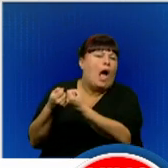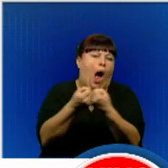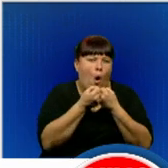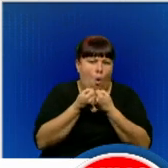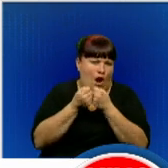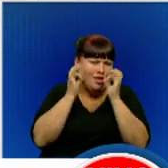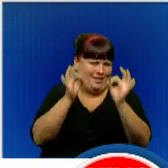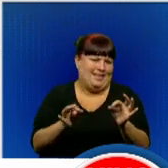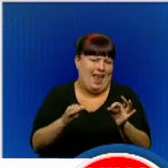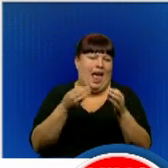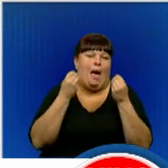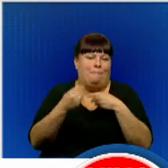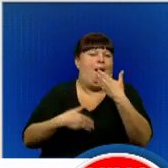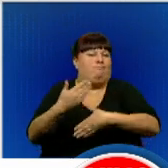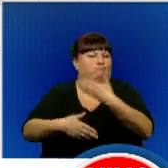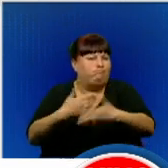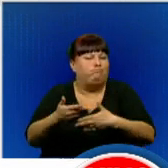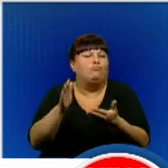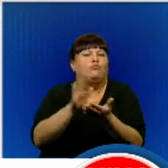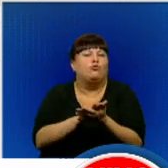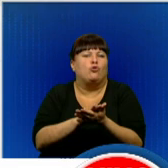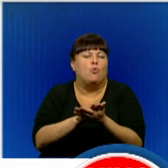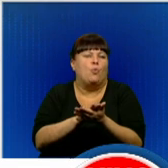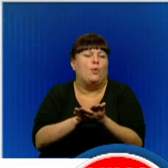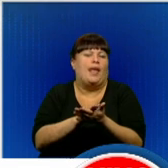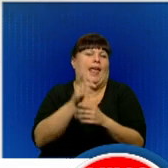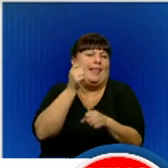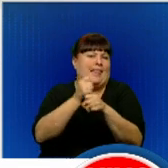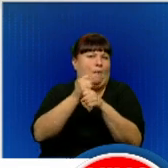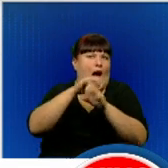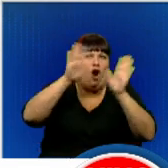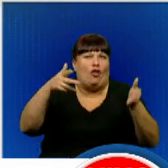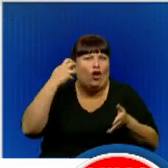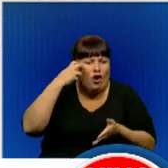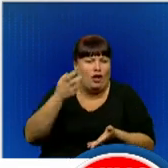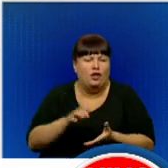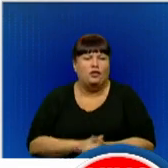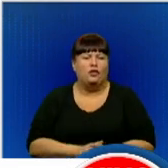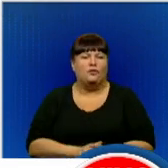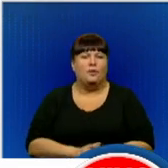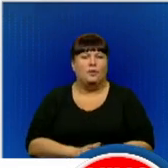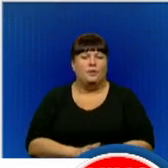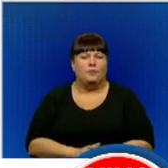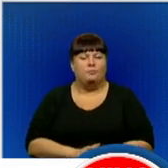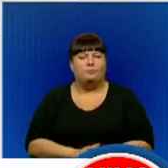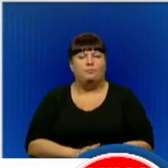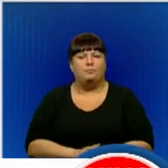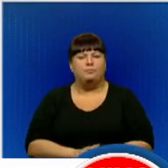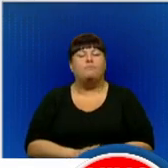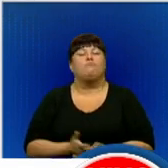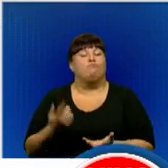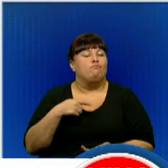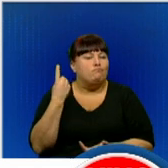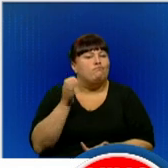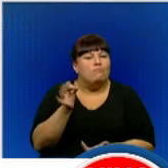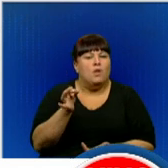para poder avanzar en lo que es el trabajo parlamentario este y entendemos